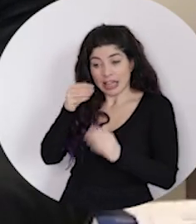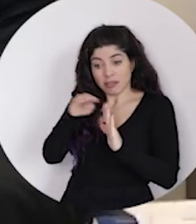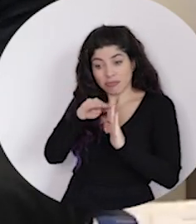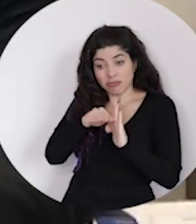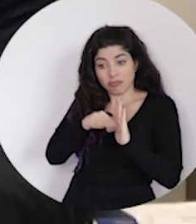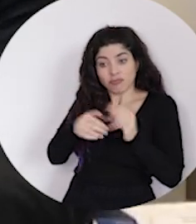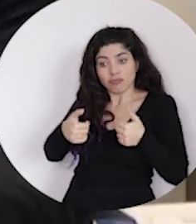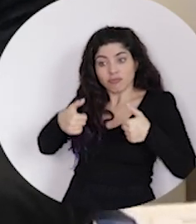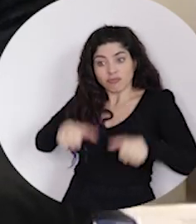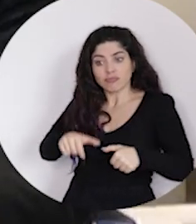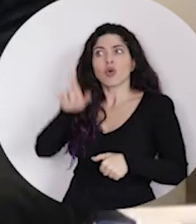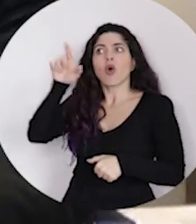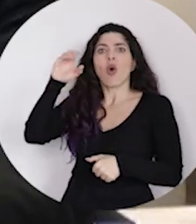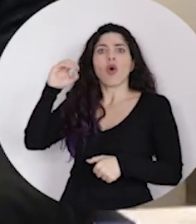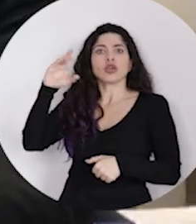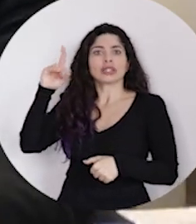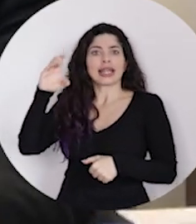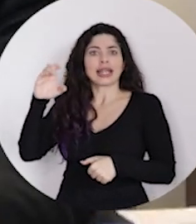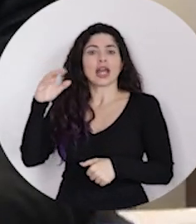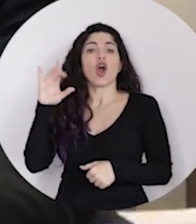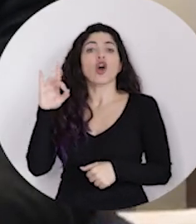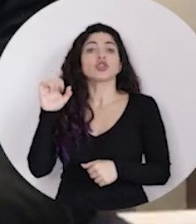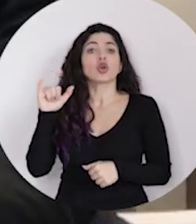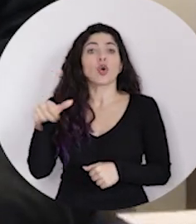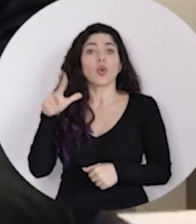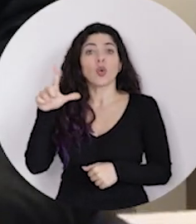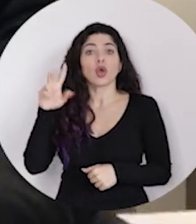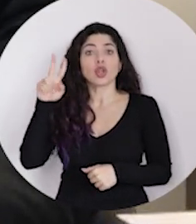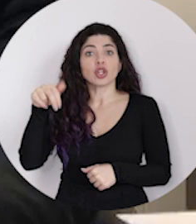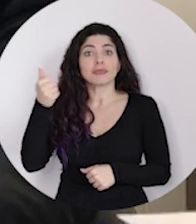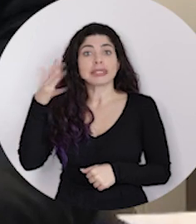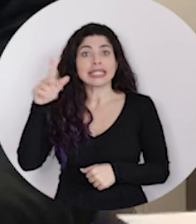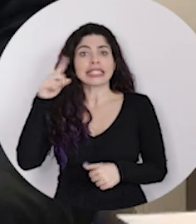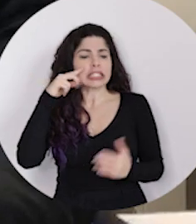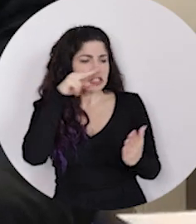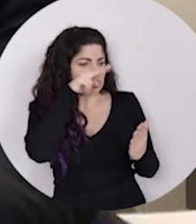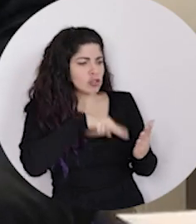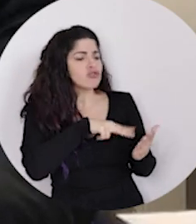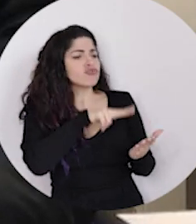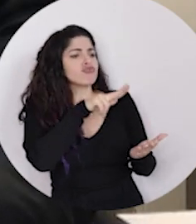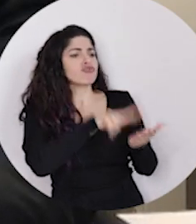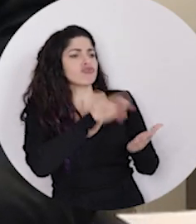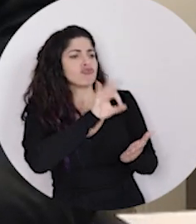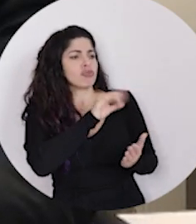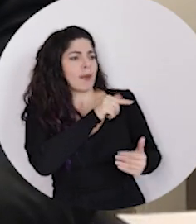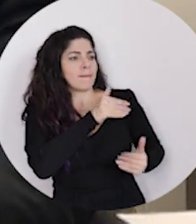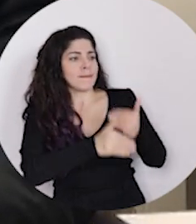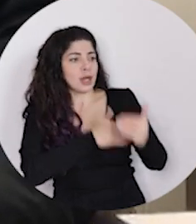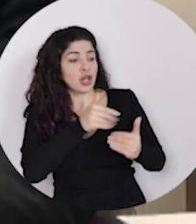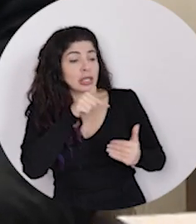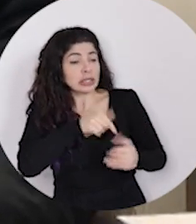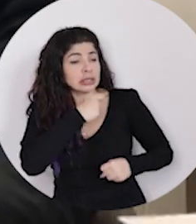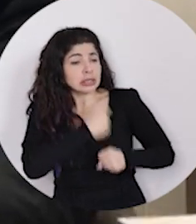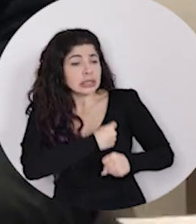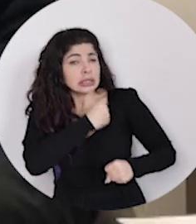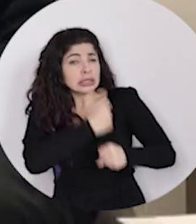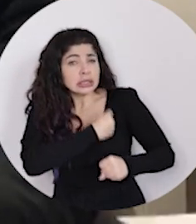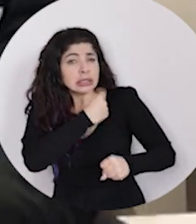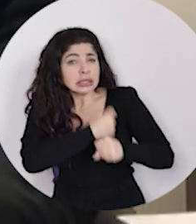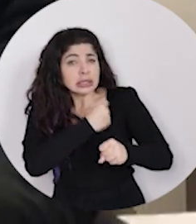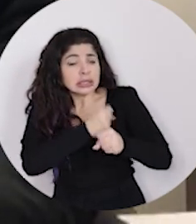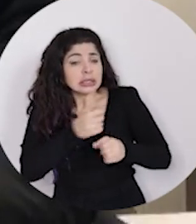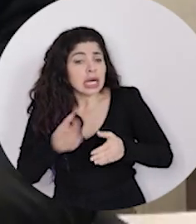quedó acordada por el Consejo de la OCDE el 8 de julio de 2015. Todas estas labores y las